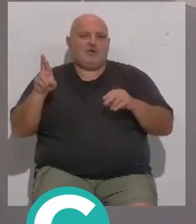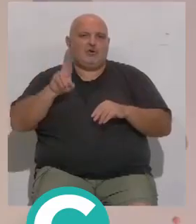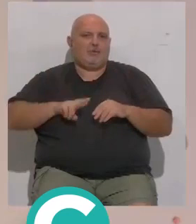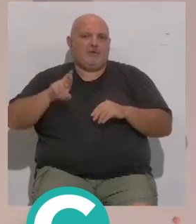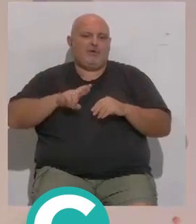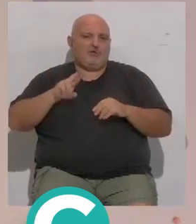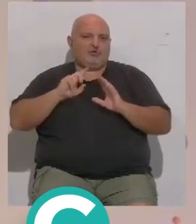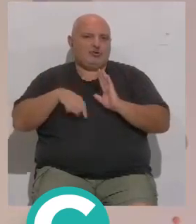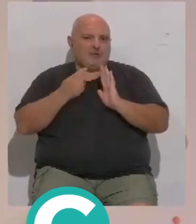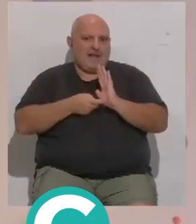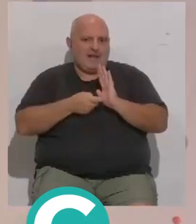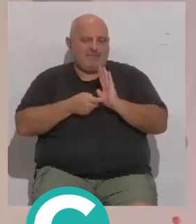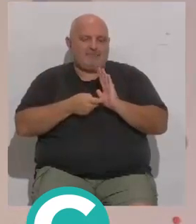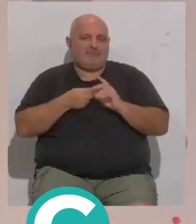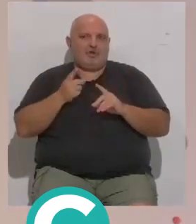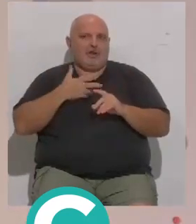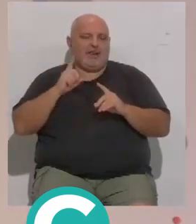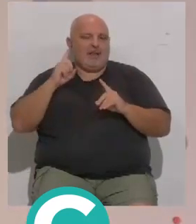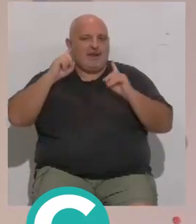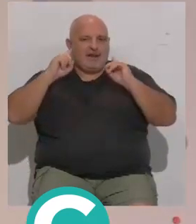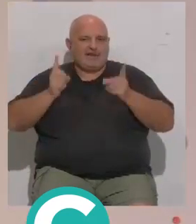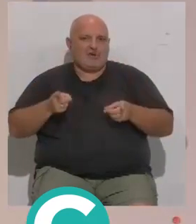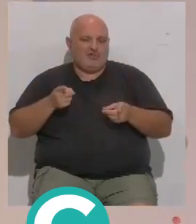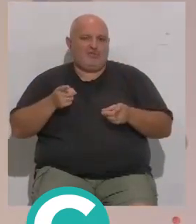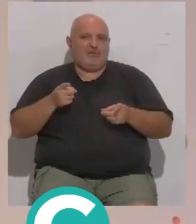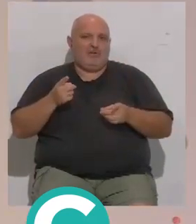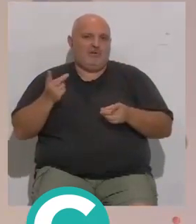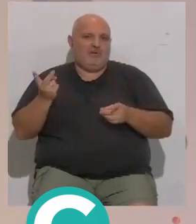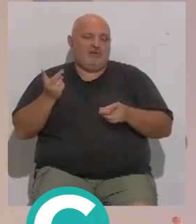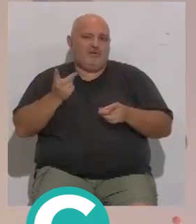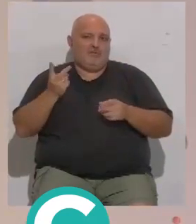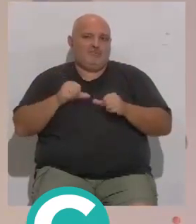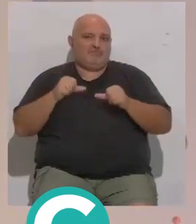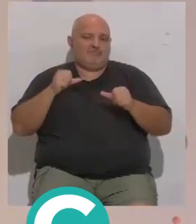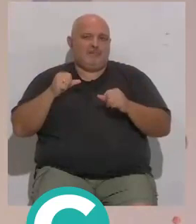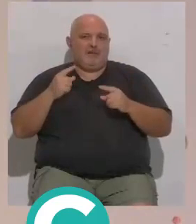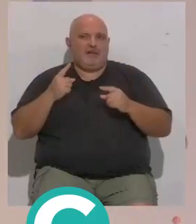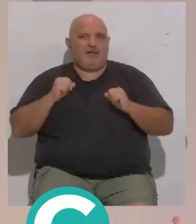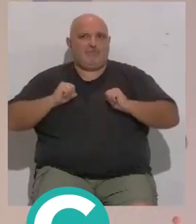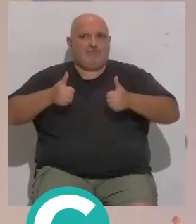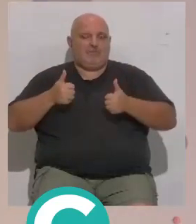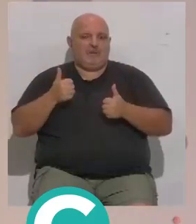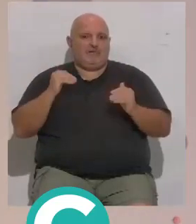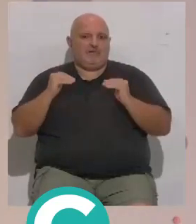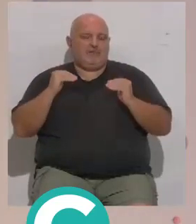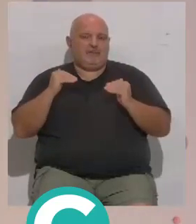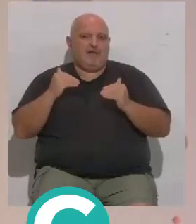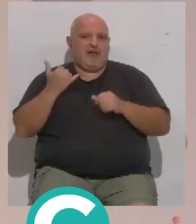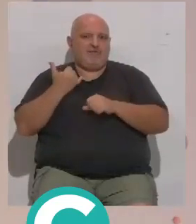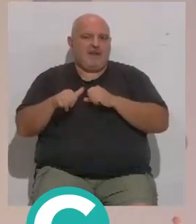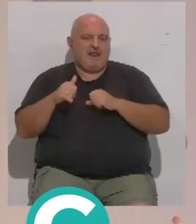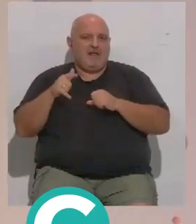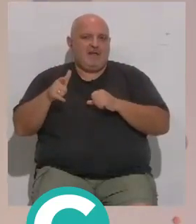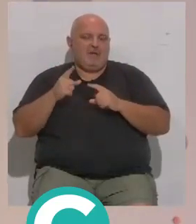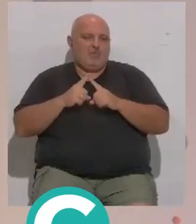total y absoluta. Sí, no se quería correr ningún tipo de riesgo con ambos, más en este inicio de la temporada, porque esto al final